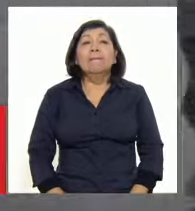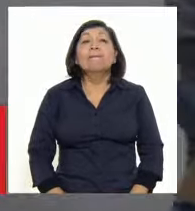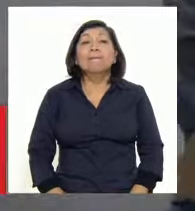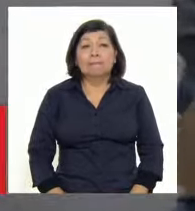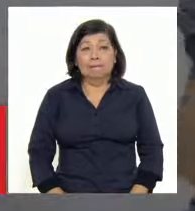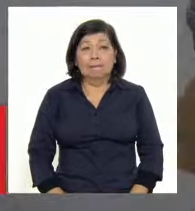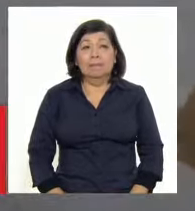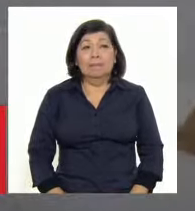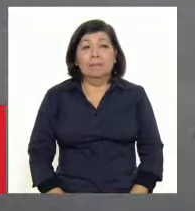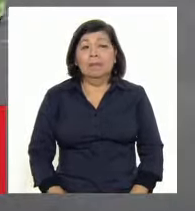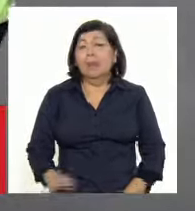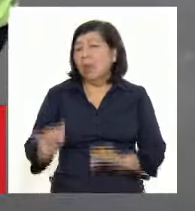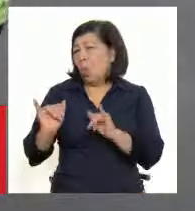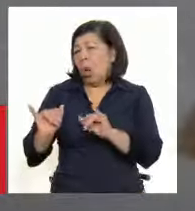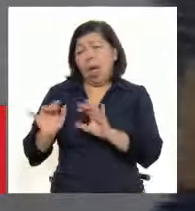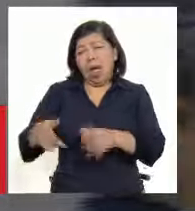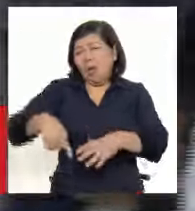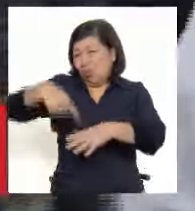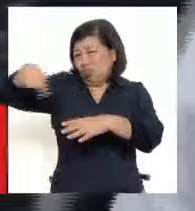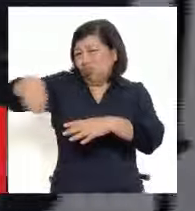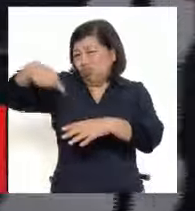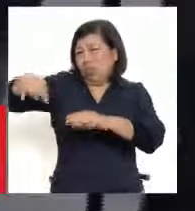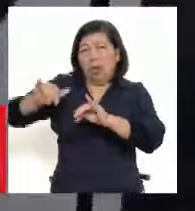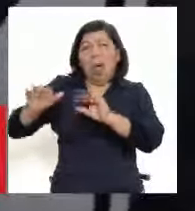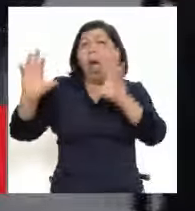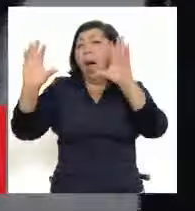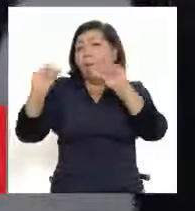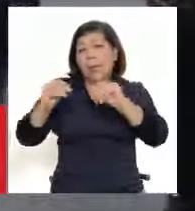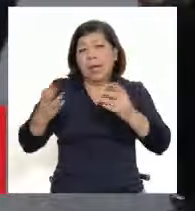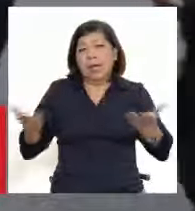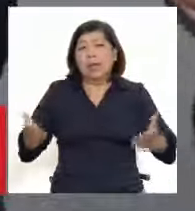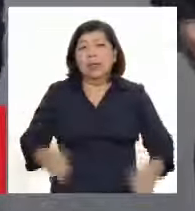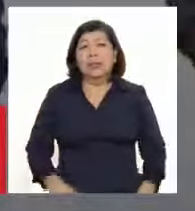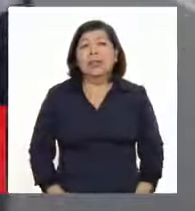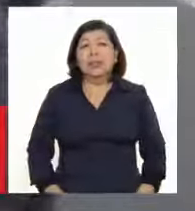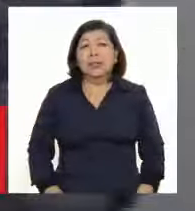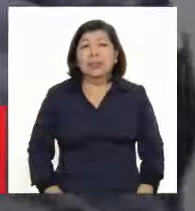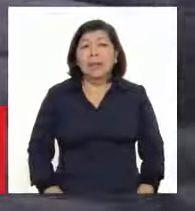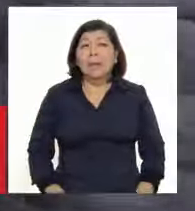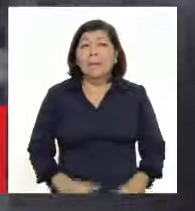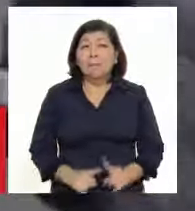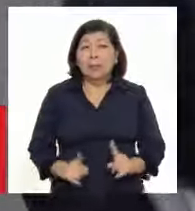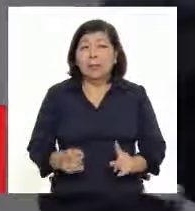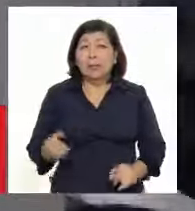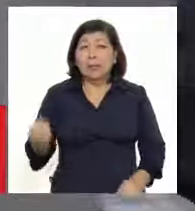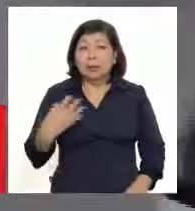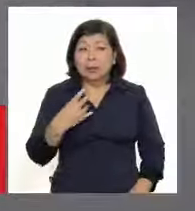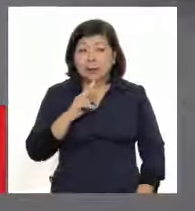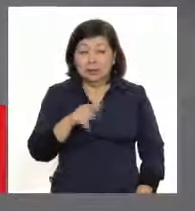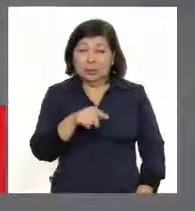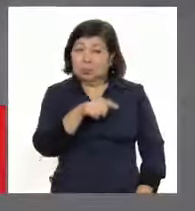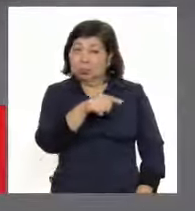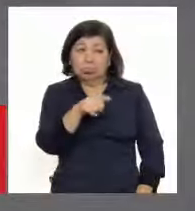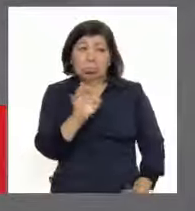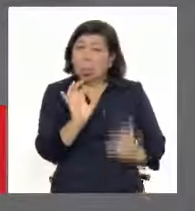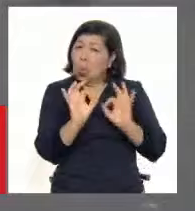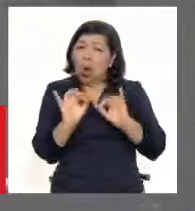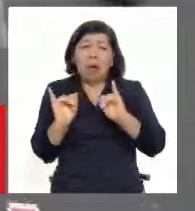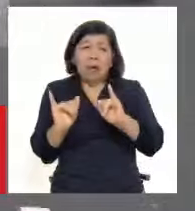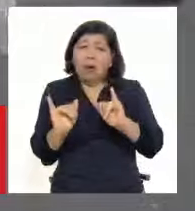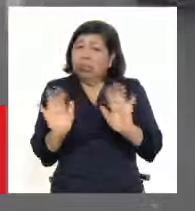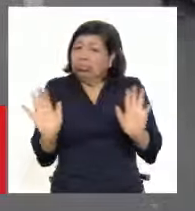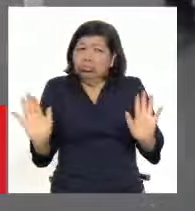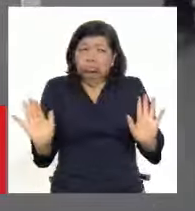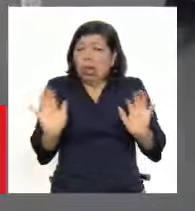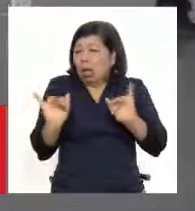Así es, Alex. La maquinaria sigue aquí. Sigue apagada, en realidad. Si nos acompaña nuestra cámara,